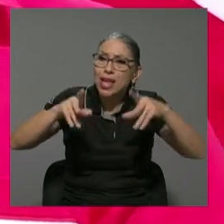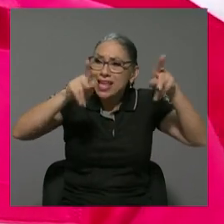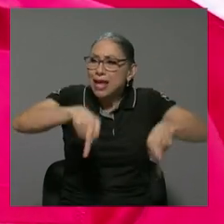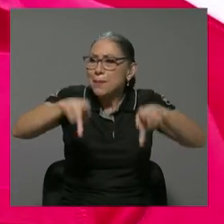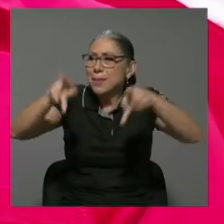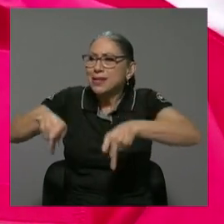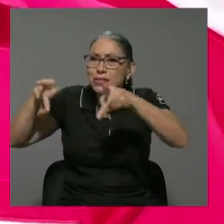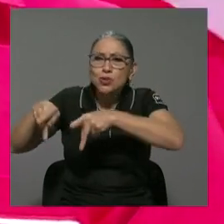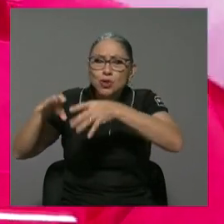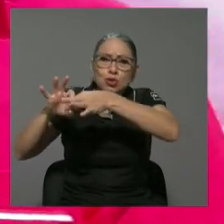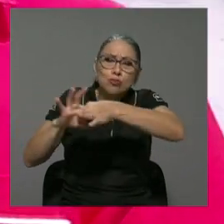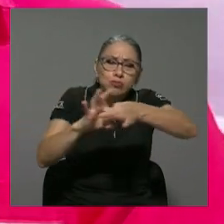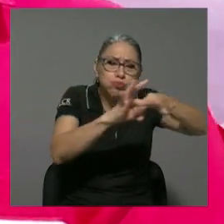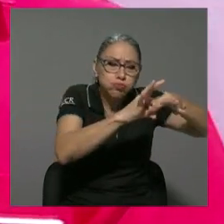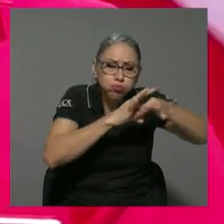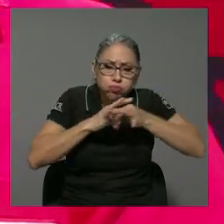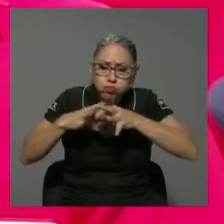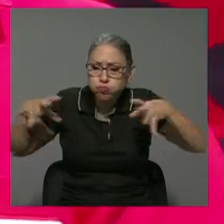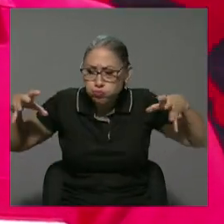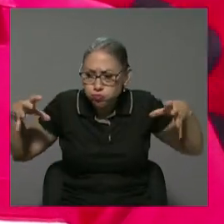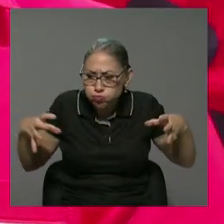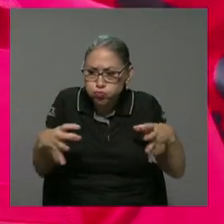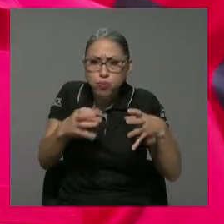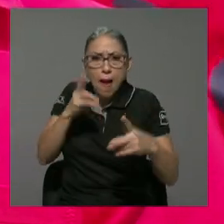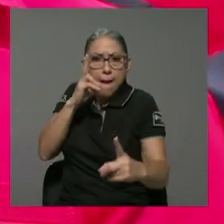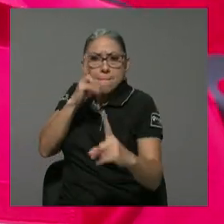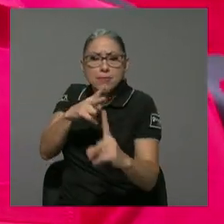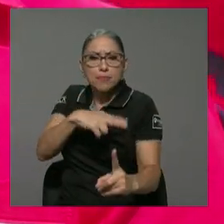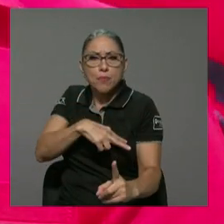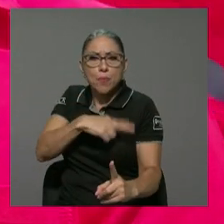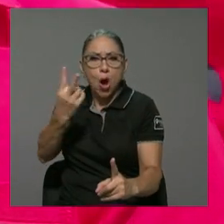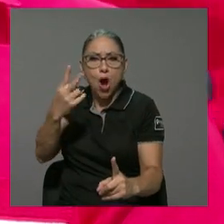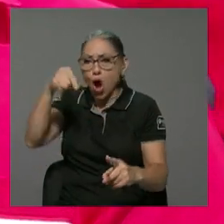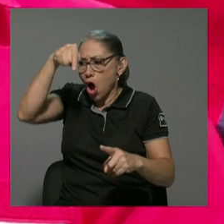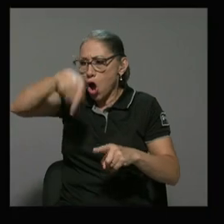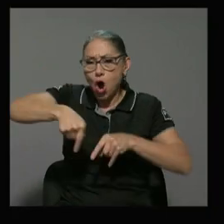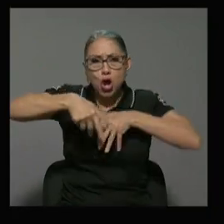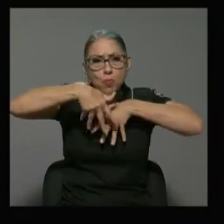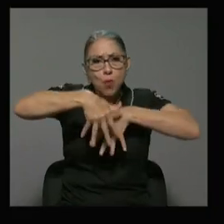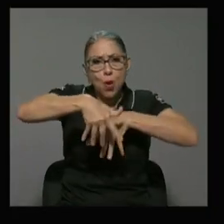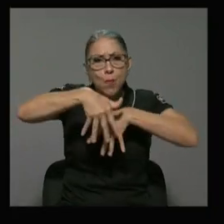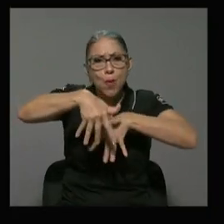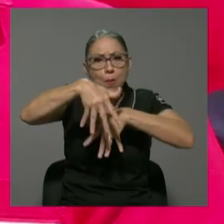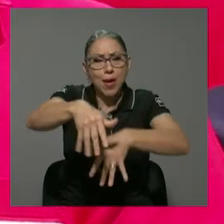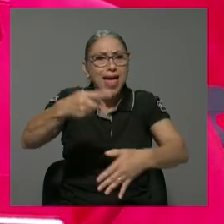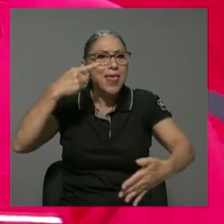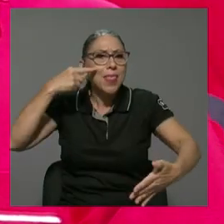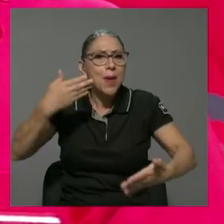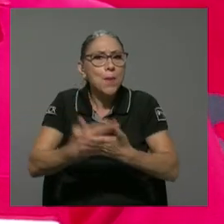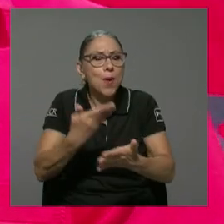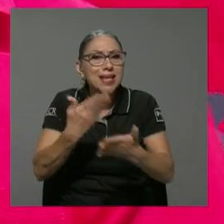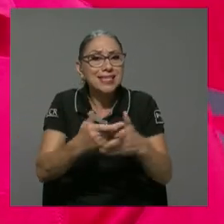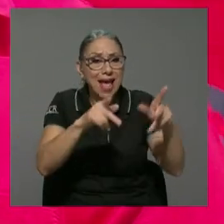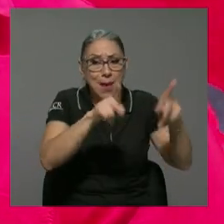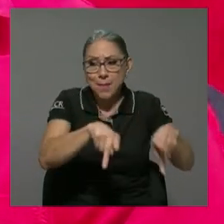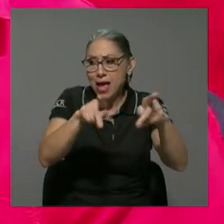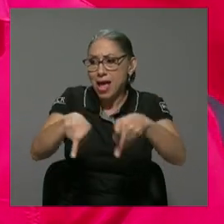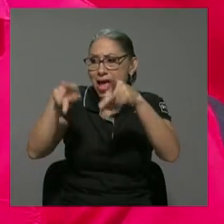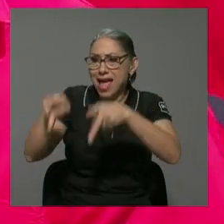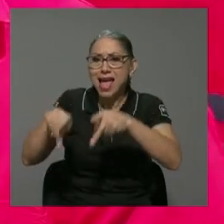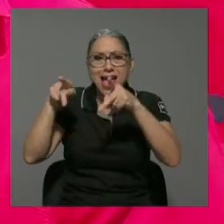pueblo absolutamente. Esta manifestación de hoy demuestra que el pueblo, que la gente se